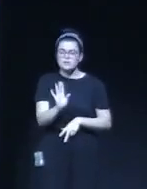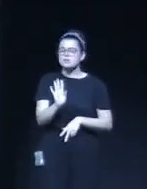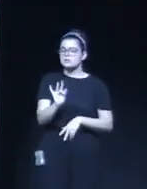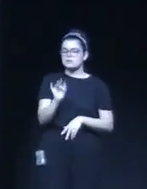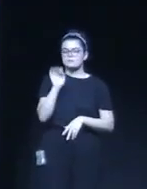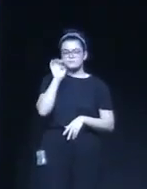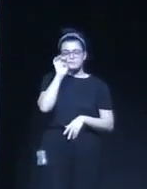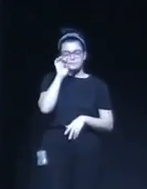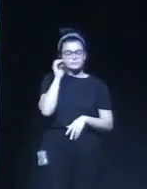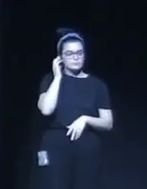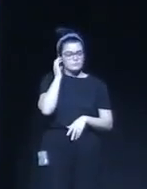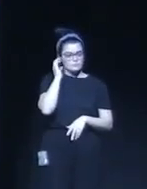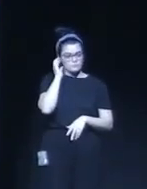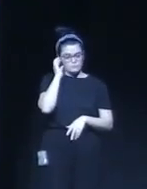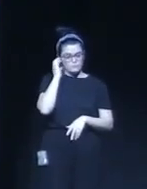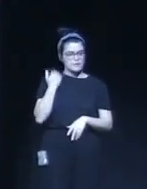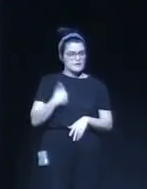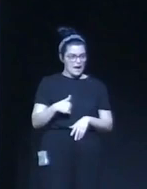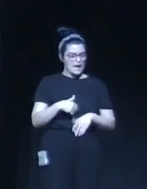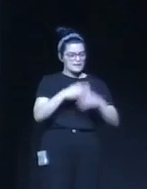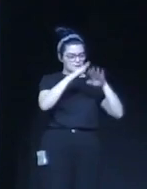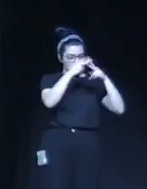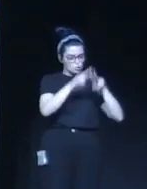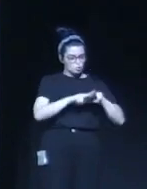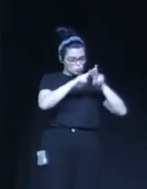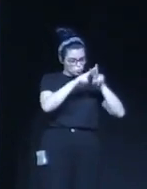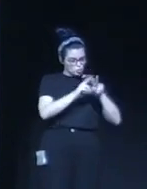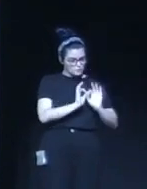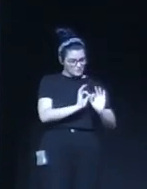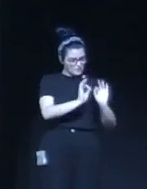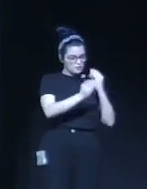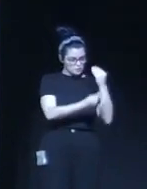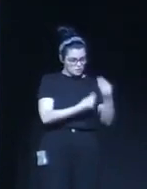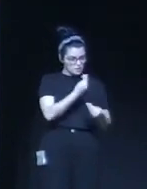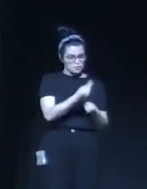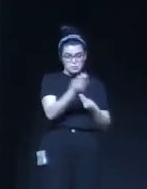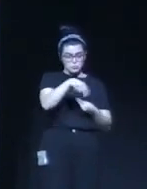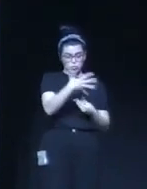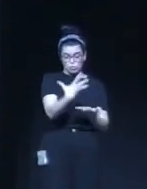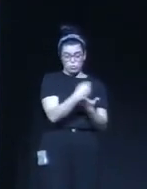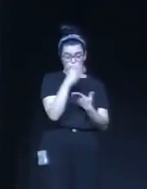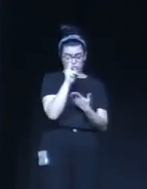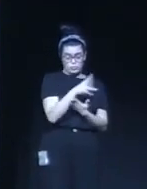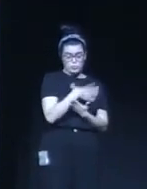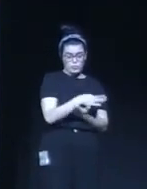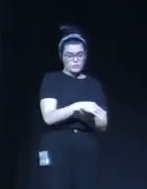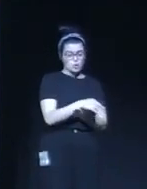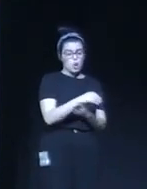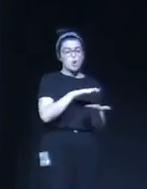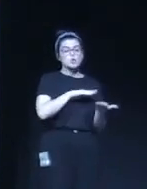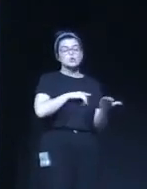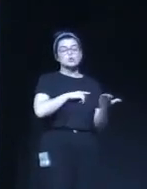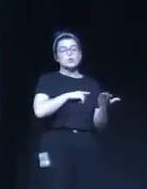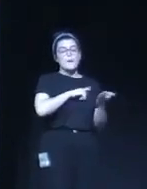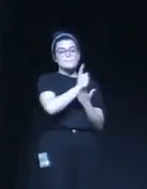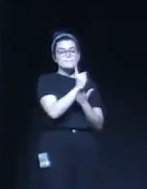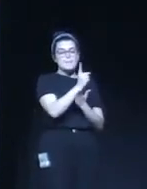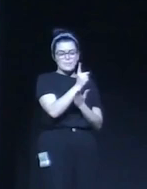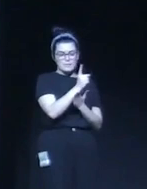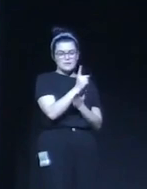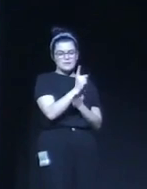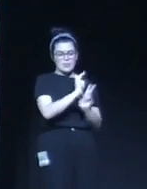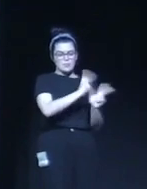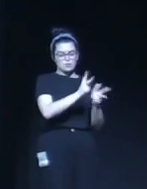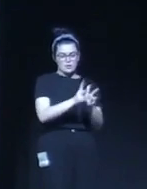Estudios específicos no se han hecho. Lo único que hay, que todo el mundo puede mirar, son los mapas de mortalidad por áreas pequeñas, que también